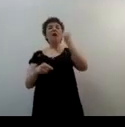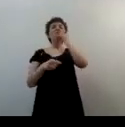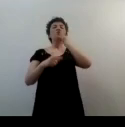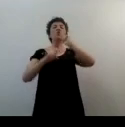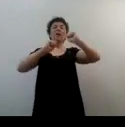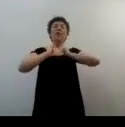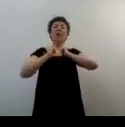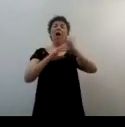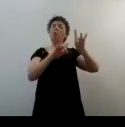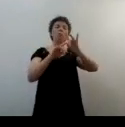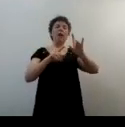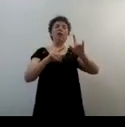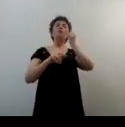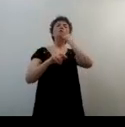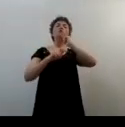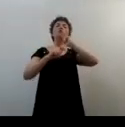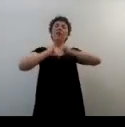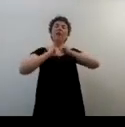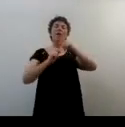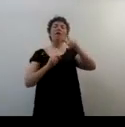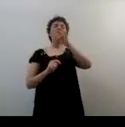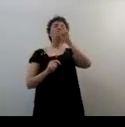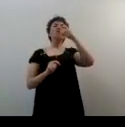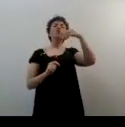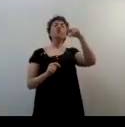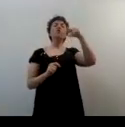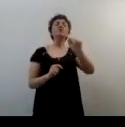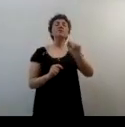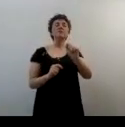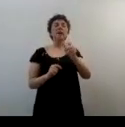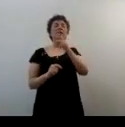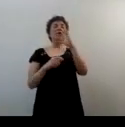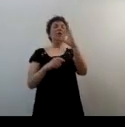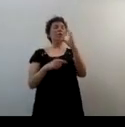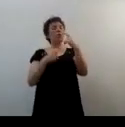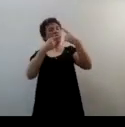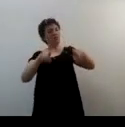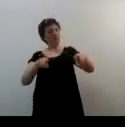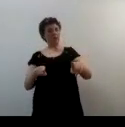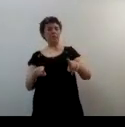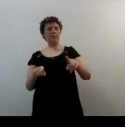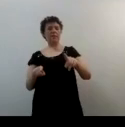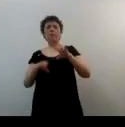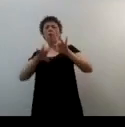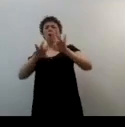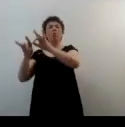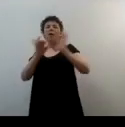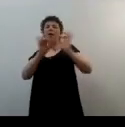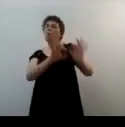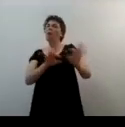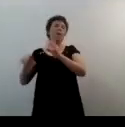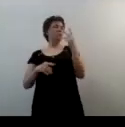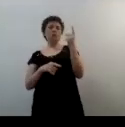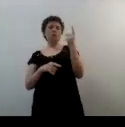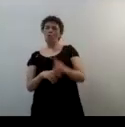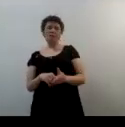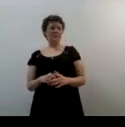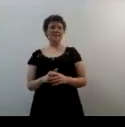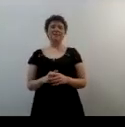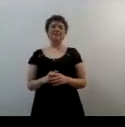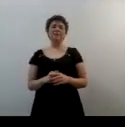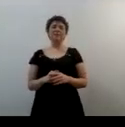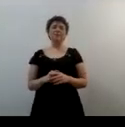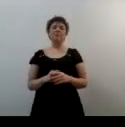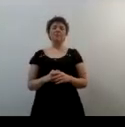fructosa. Es un tipo de hidrato diferente, pero no tiene ni de lejos el mismo efecto que el azúcar. Mucho mejor la fruta,